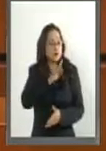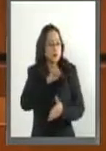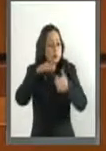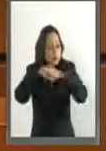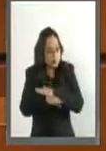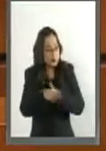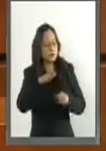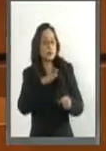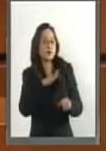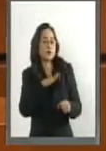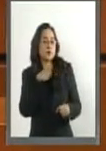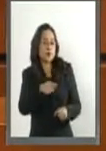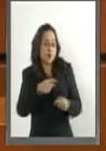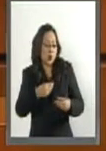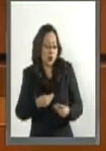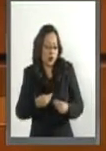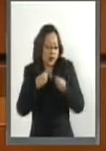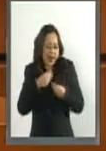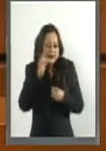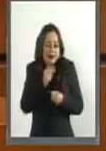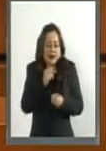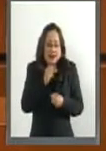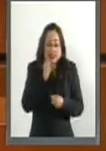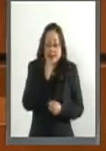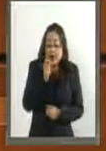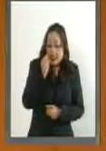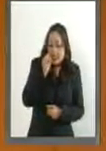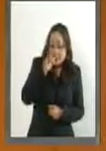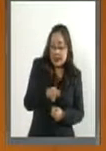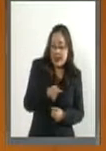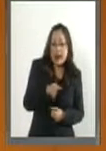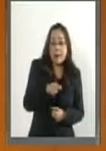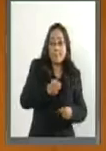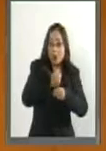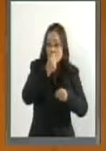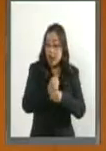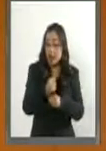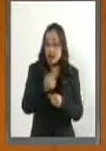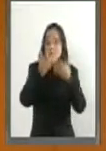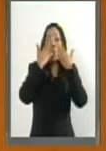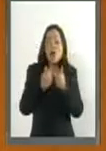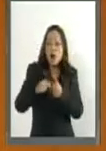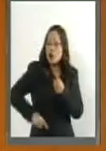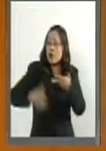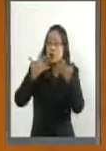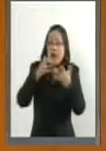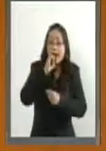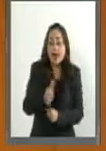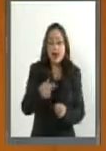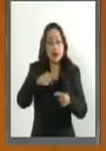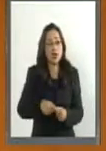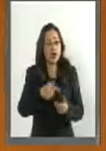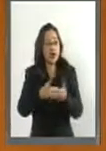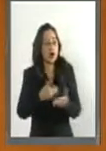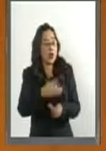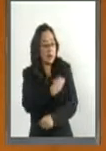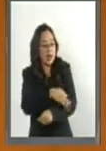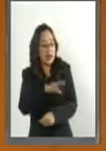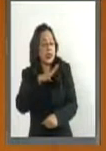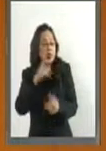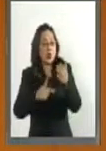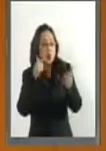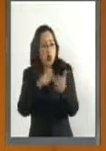puedan tener una vida libre de violencia. Por eso, de manera temporal, existen estos